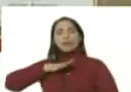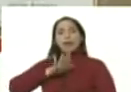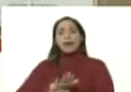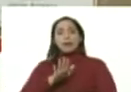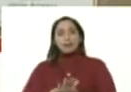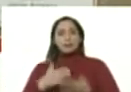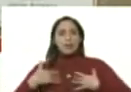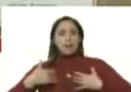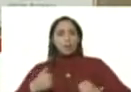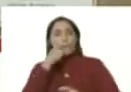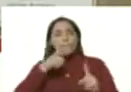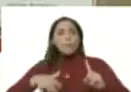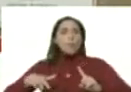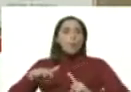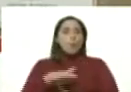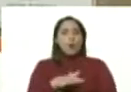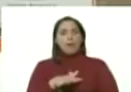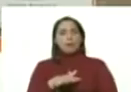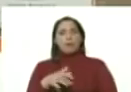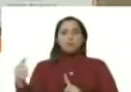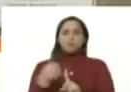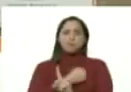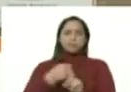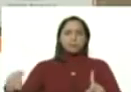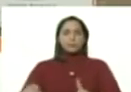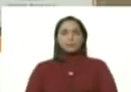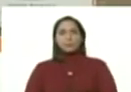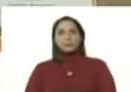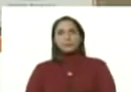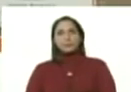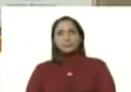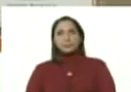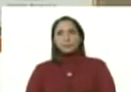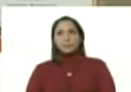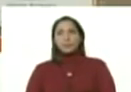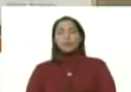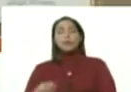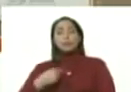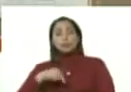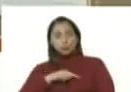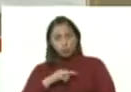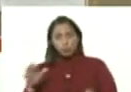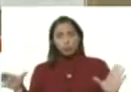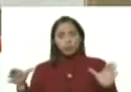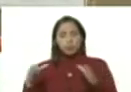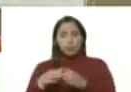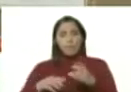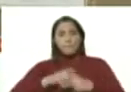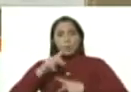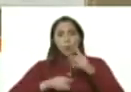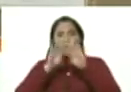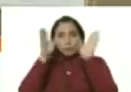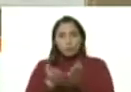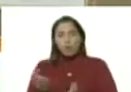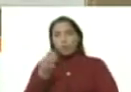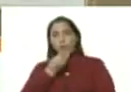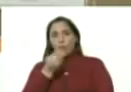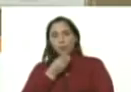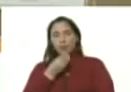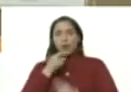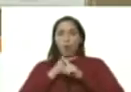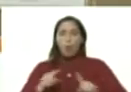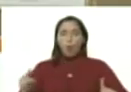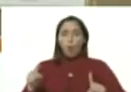salud de los pueblos que son agredidos. Nos reunimos también con el Programa Mundial de Alimentos, otra agencia